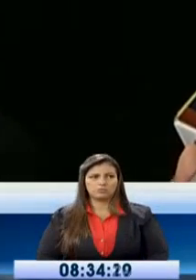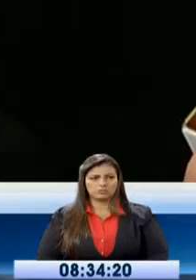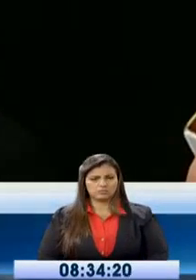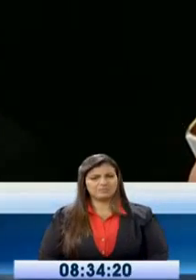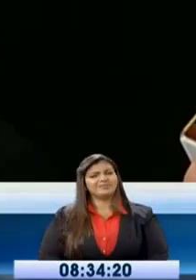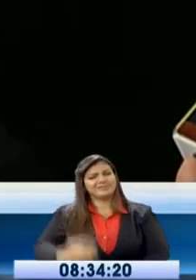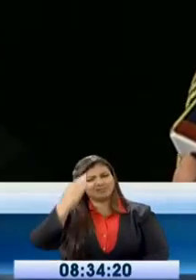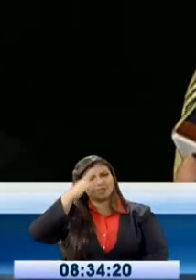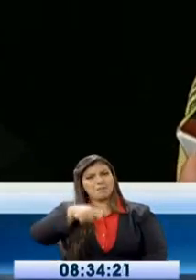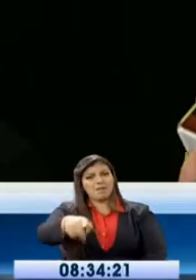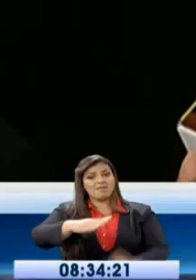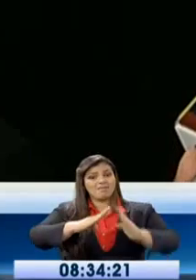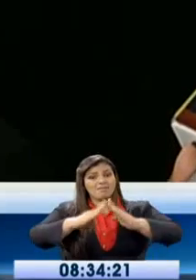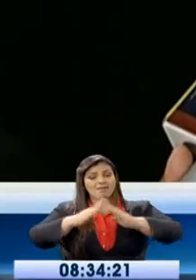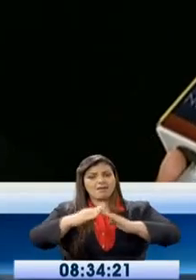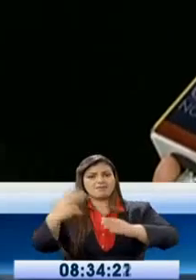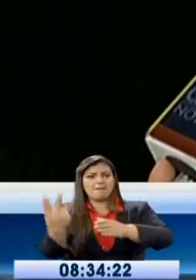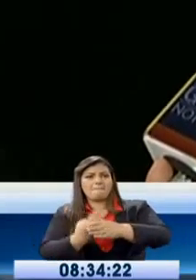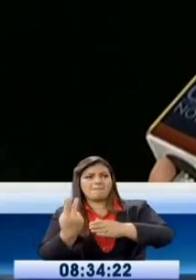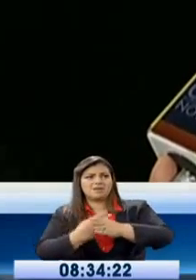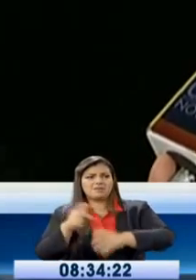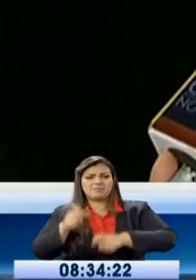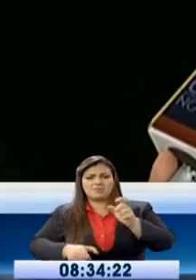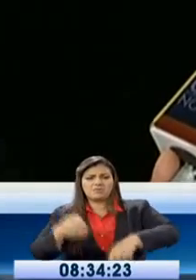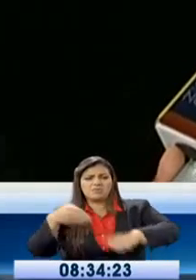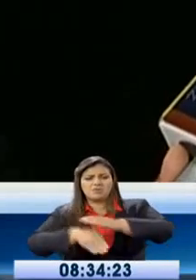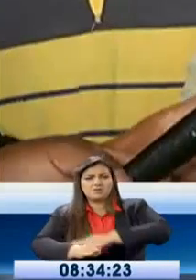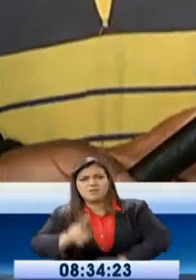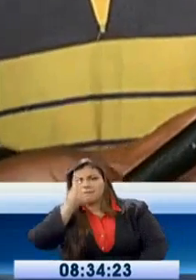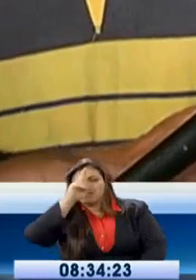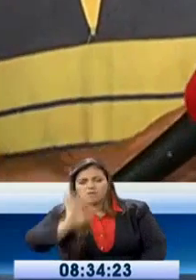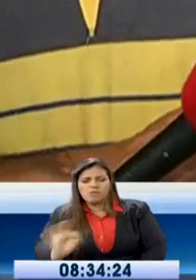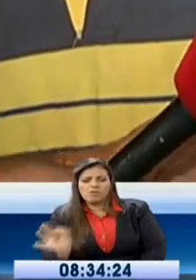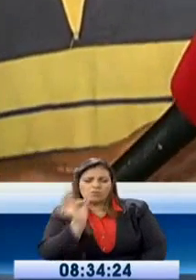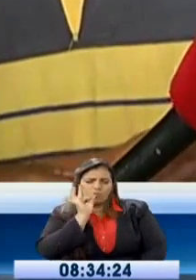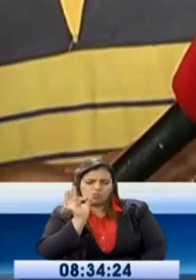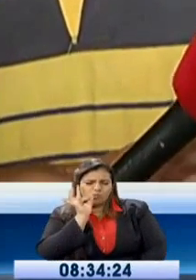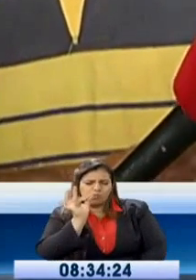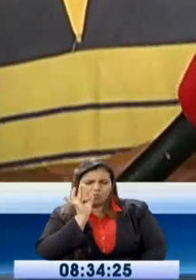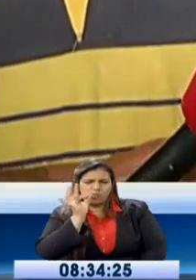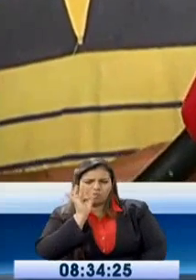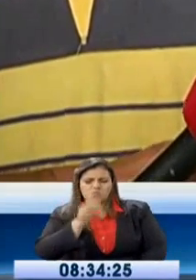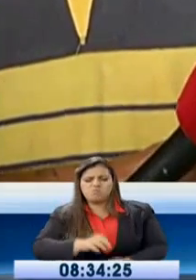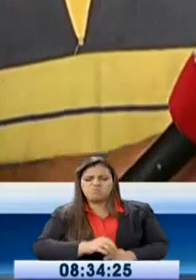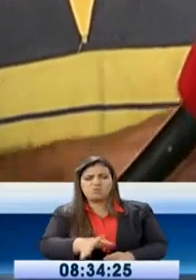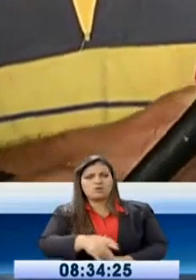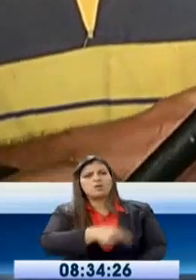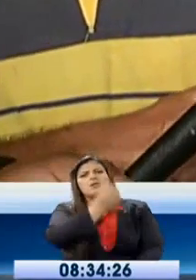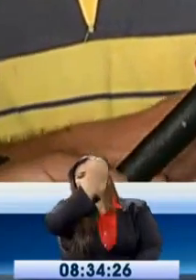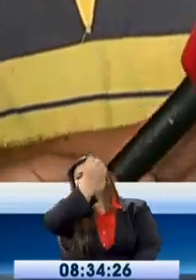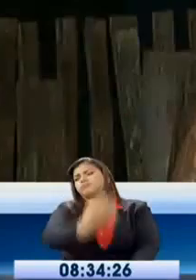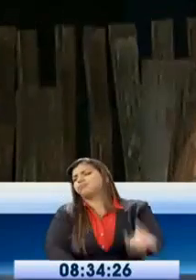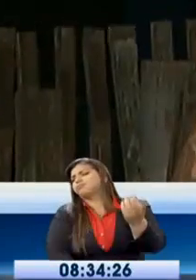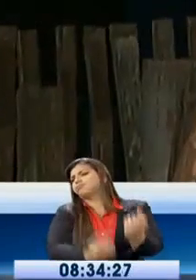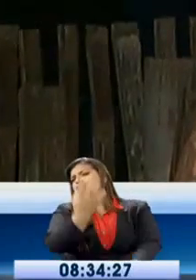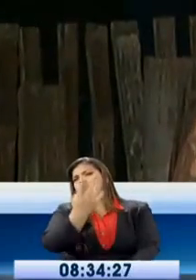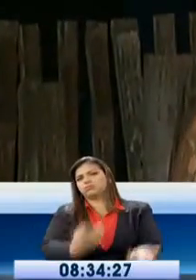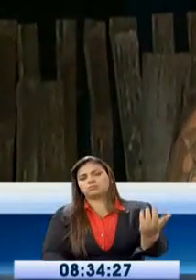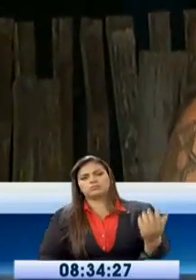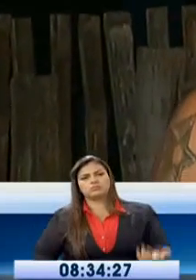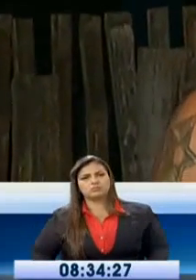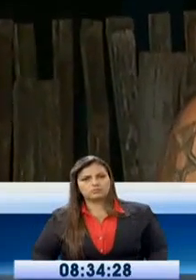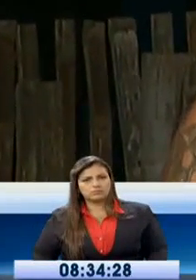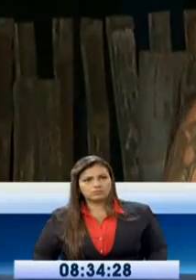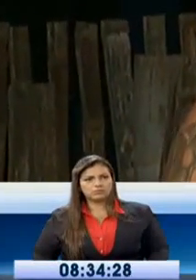un fumadero, hermano, de esa droga. Bendito Dios. Vienen a fumar y dejan la casa prendida y se largan y se van. Prácticamente